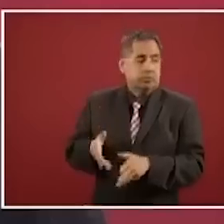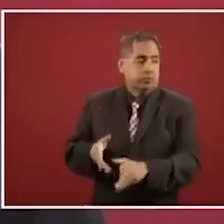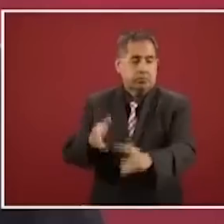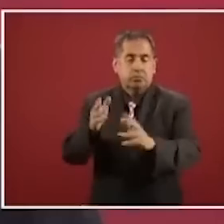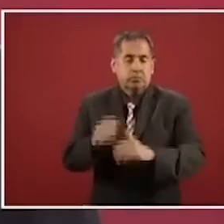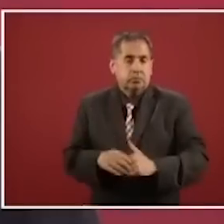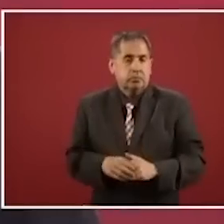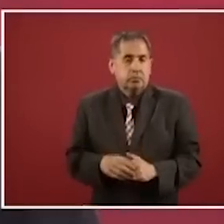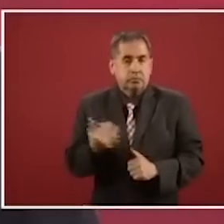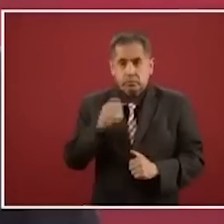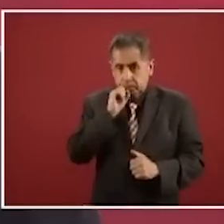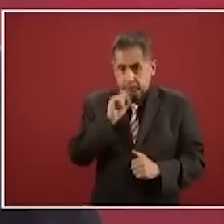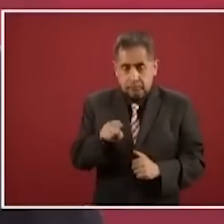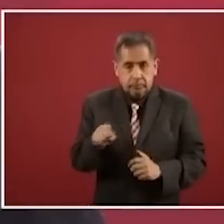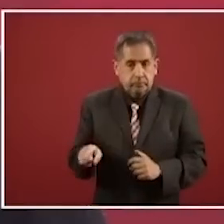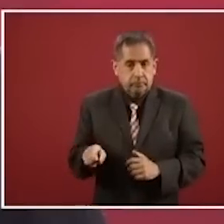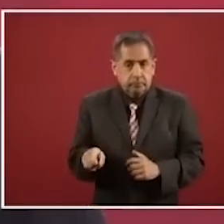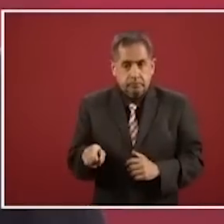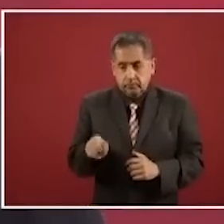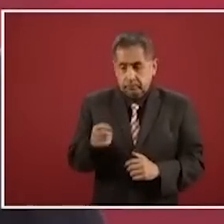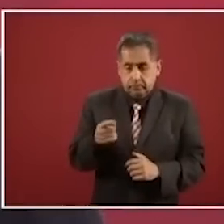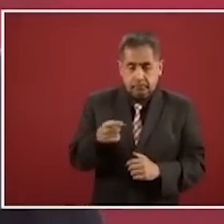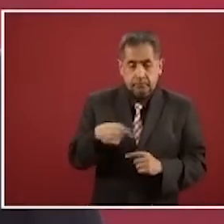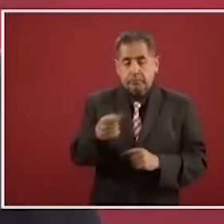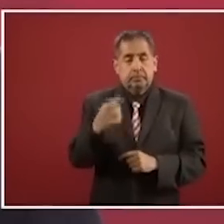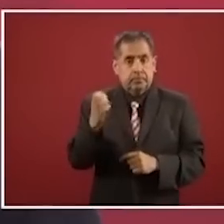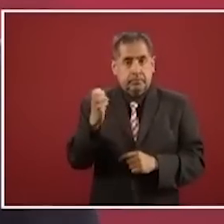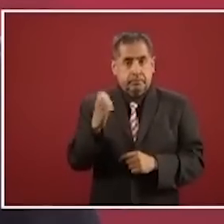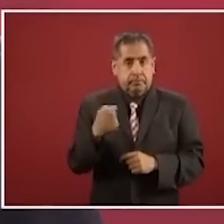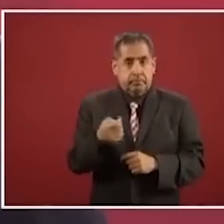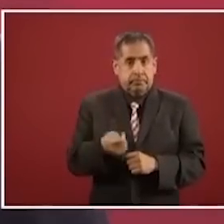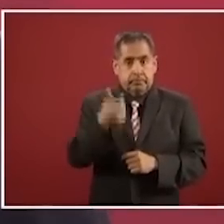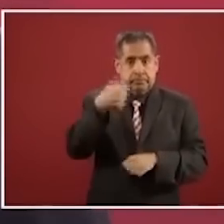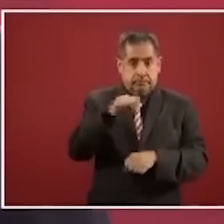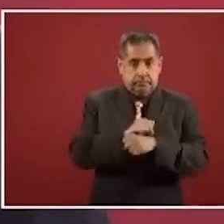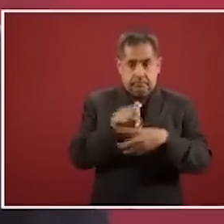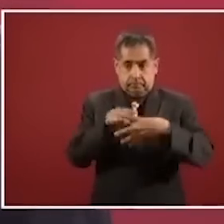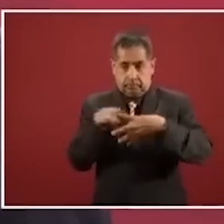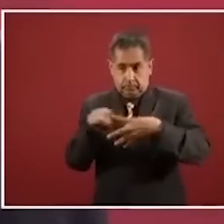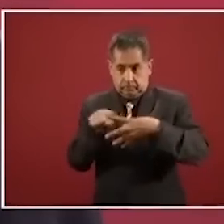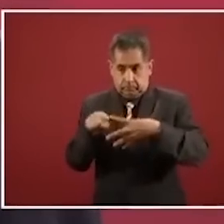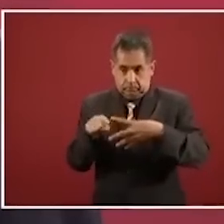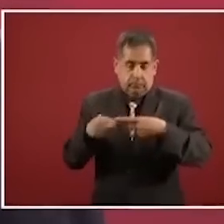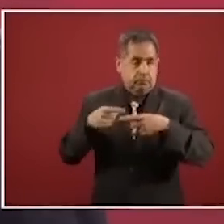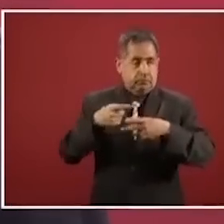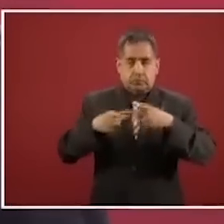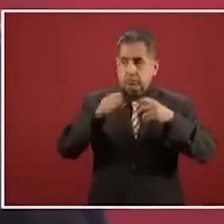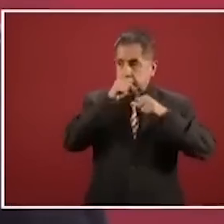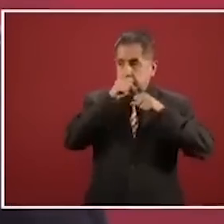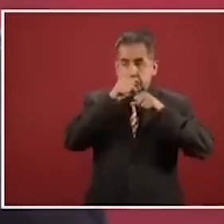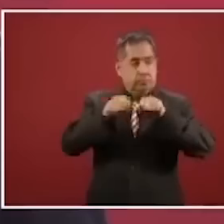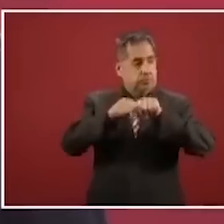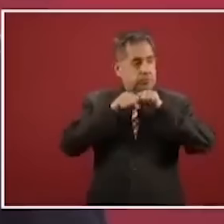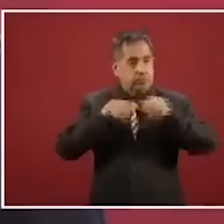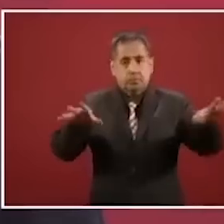Y la primera semana de enero ya se lanza